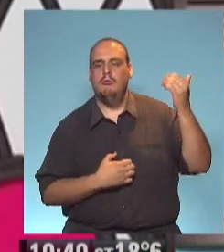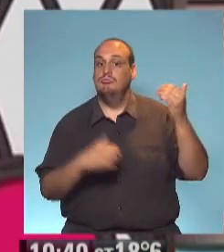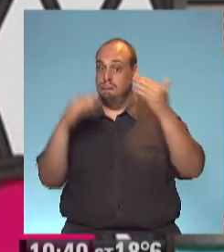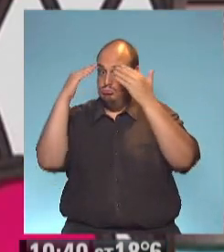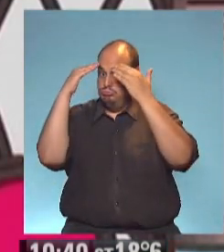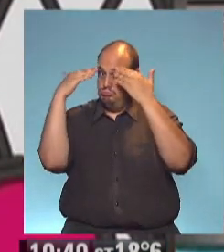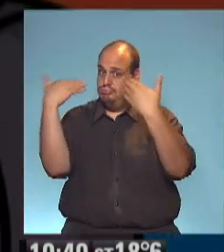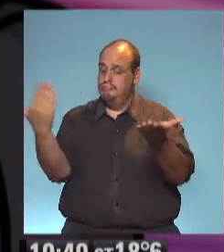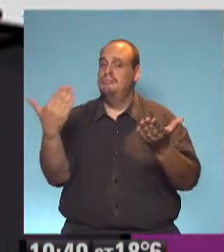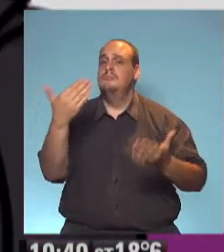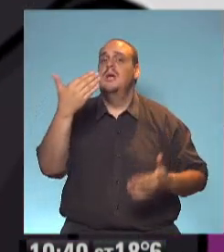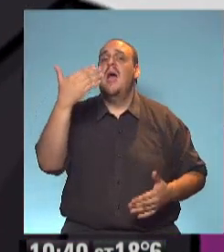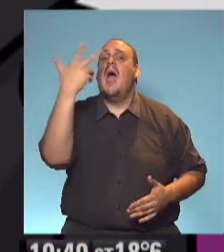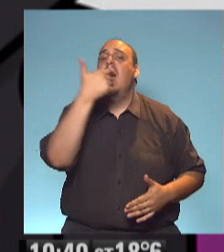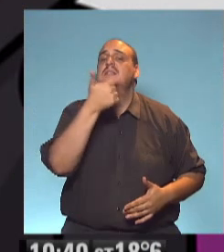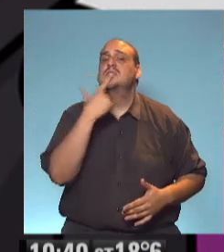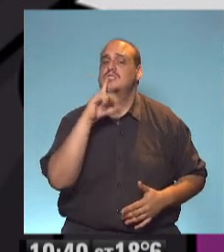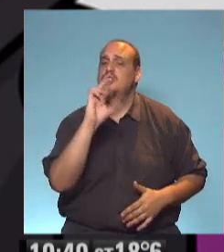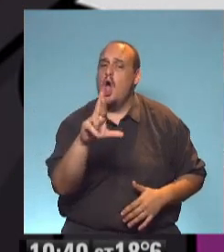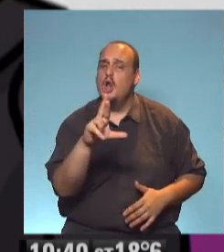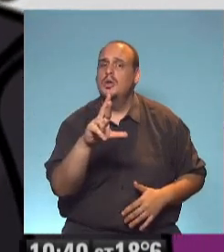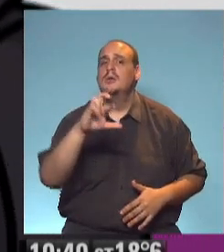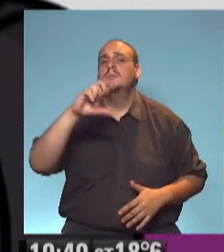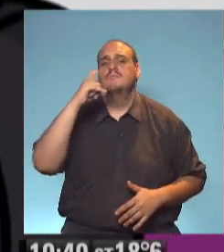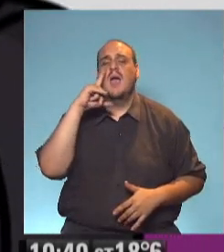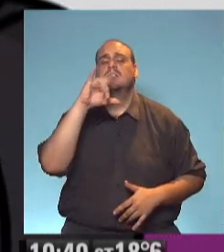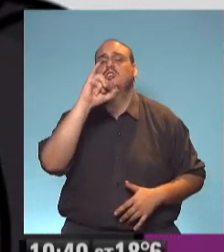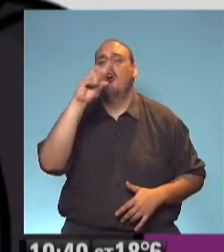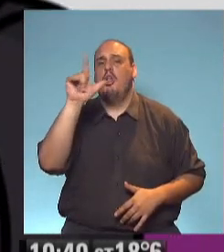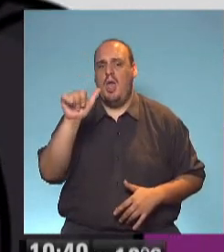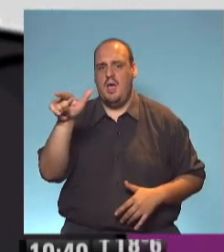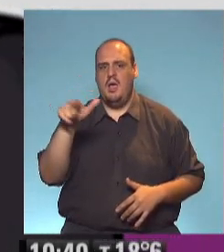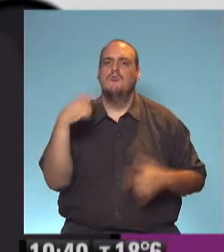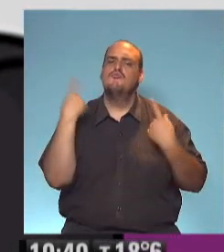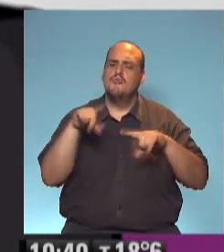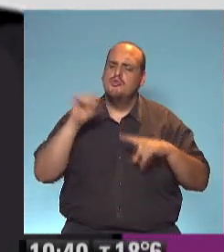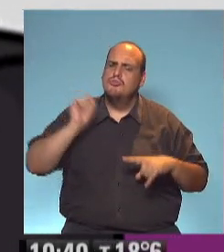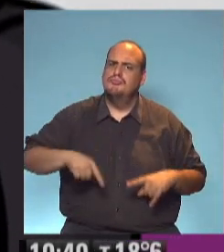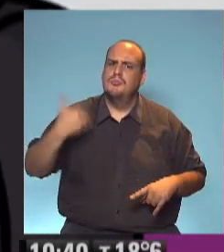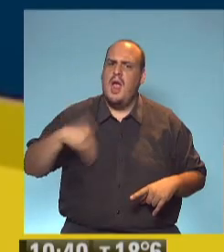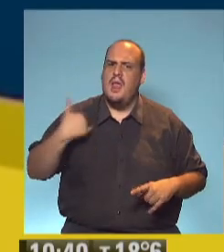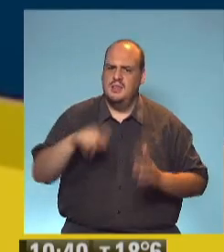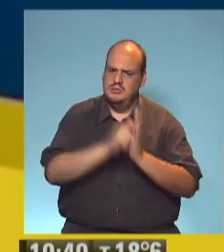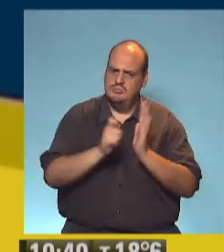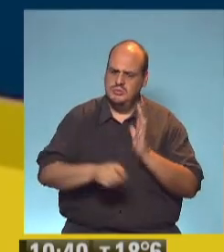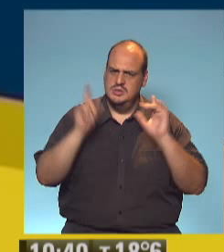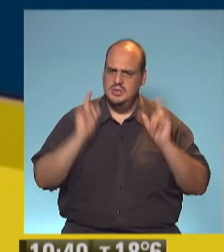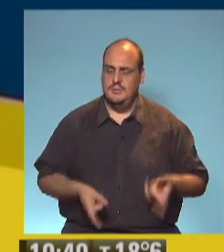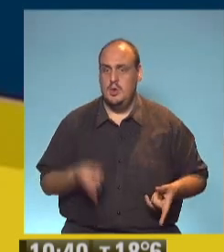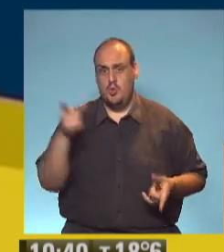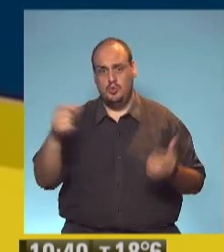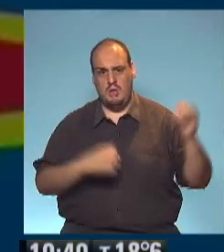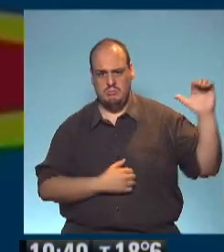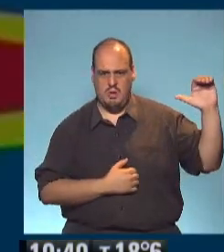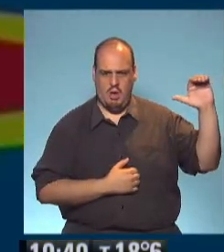¡Don Astor Piazzolla! ¡Astor Piazzolla, músico y compositor argentino! ¿Usted hace tango,